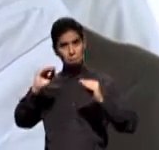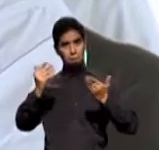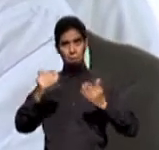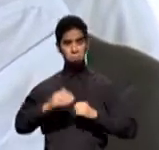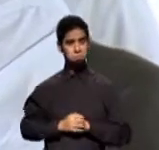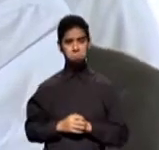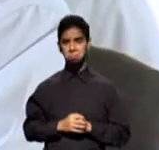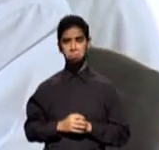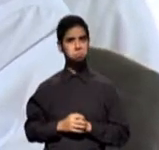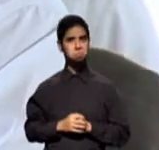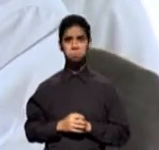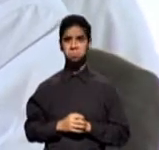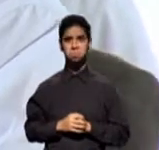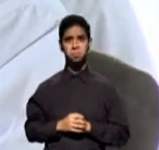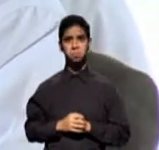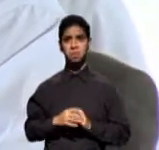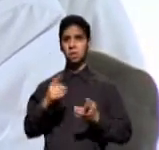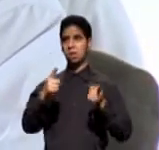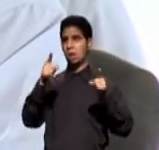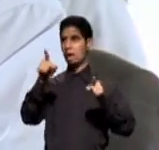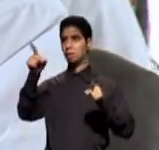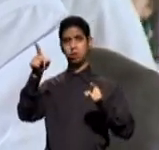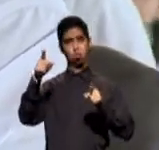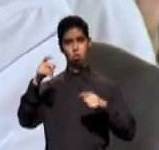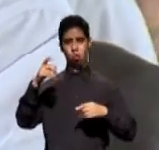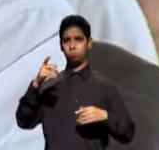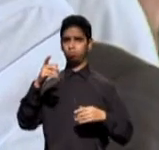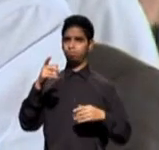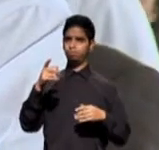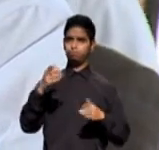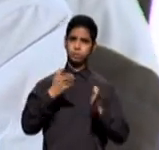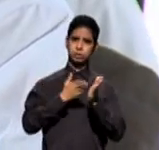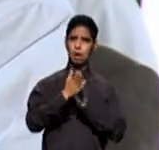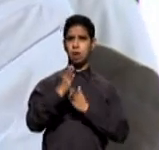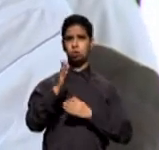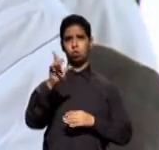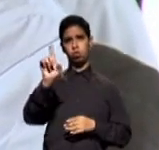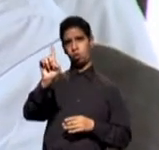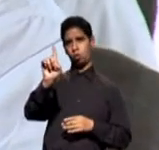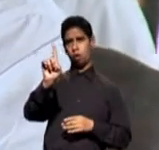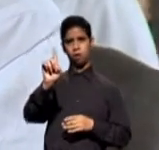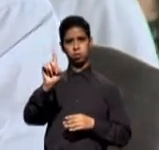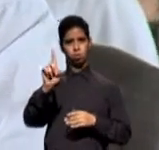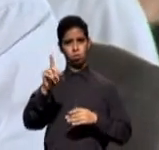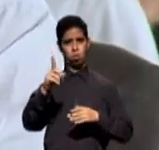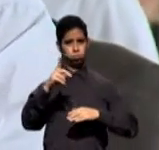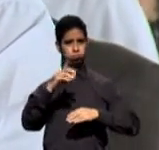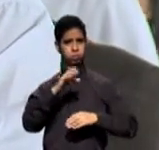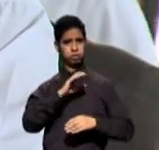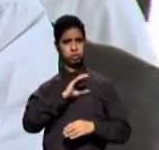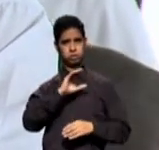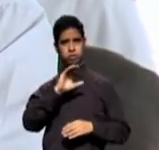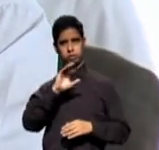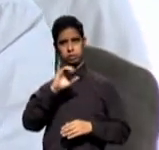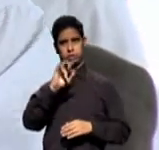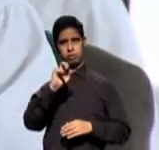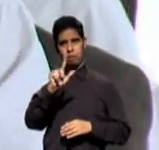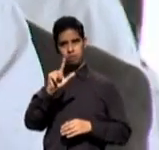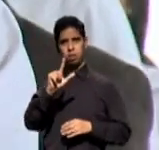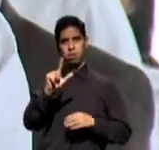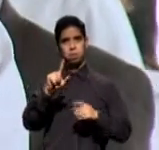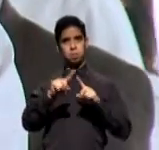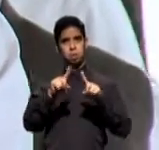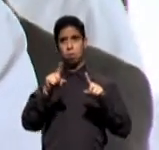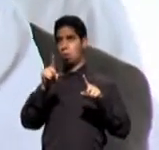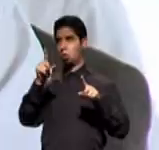evitan lo que es un derecho democrático, un derecho civil básico, lo obvian en su totalidad cuando están